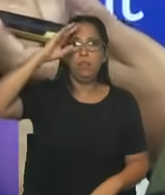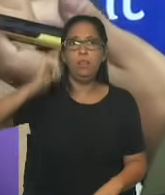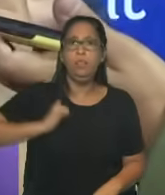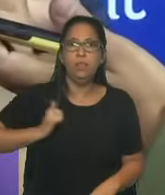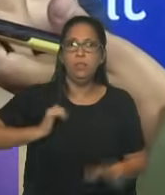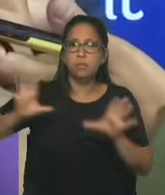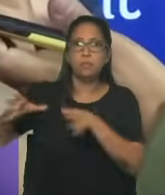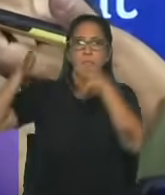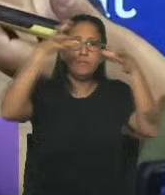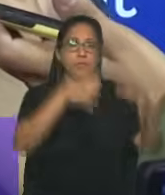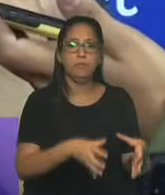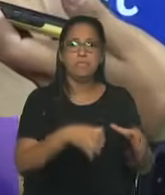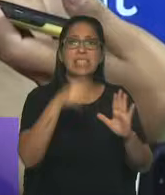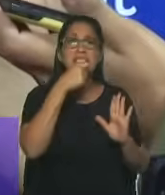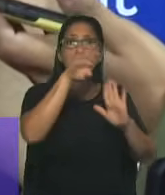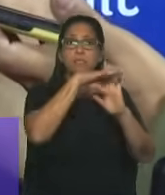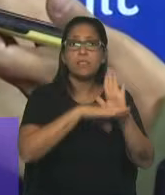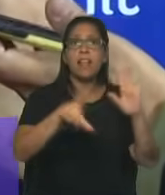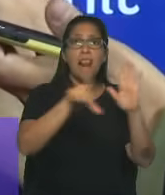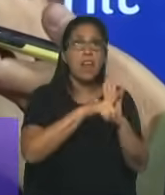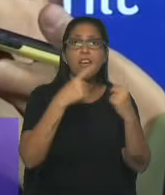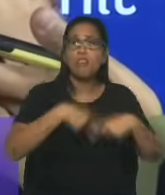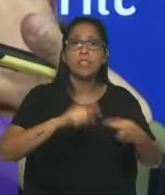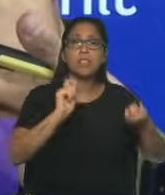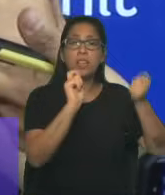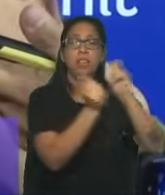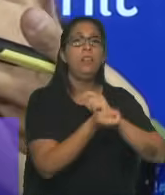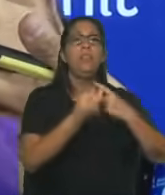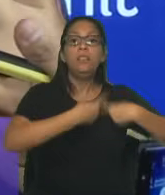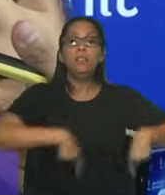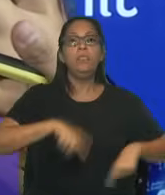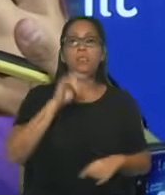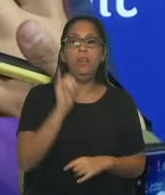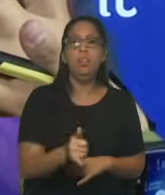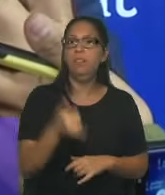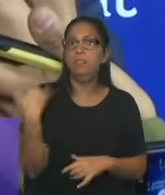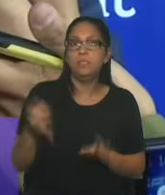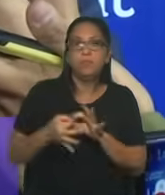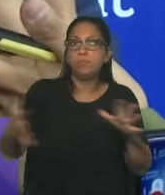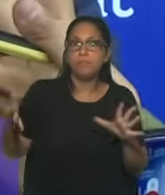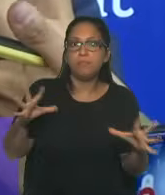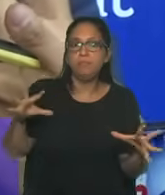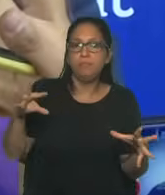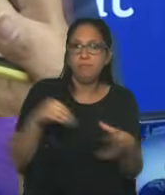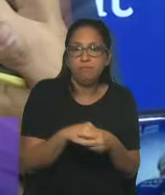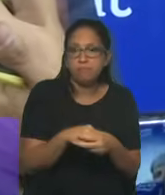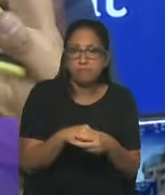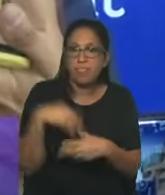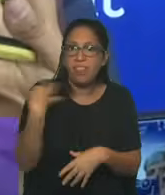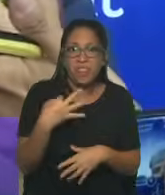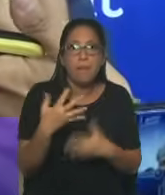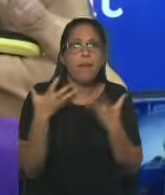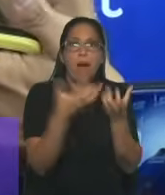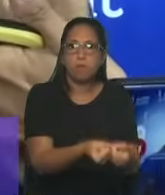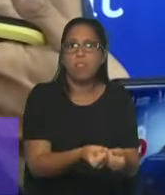cambiar normativas, si tenemos que cambiar leyes, el ejército ya es una fuerza de la democracia y tiene que estar acompañando en la lucha contra